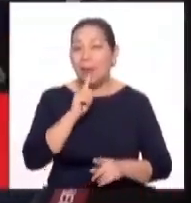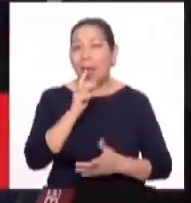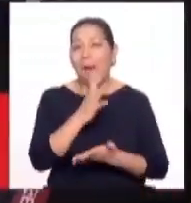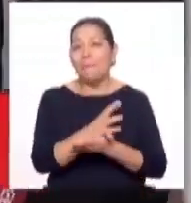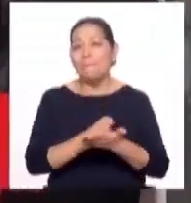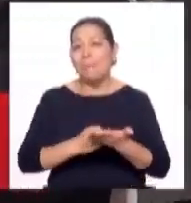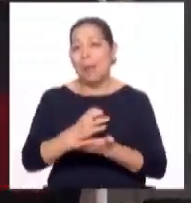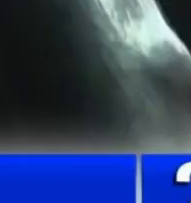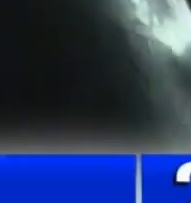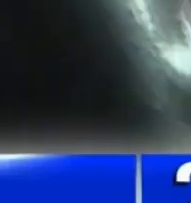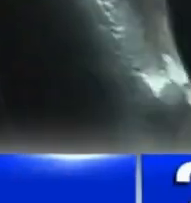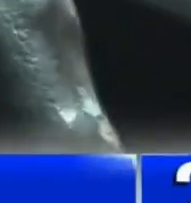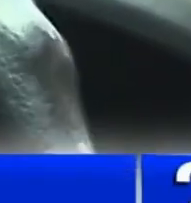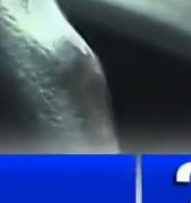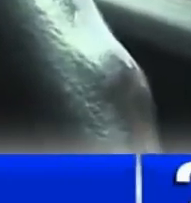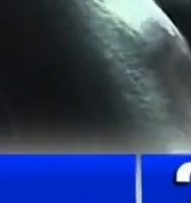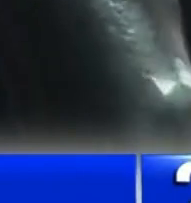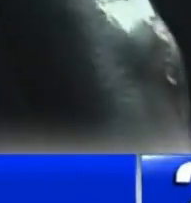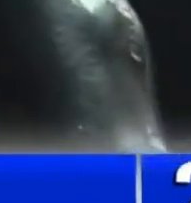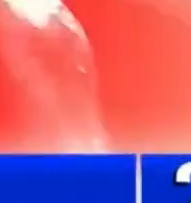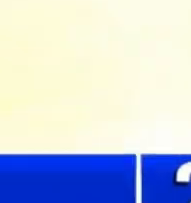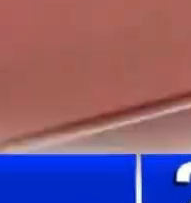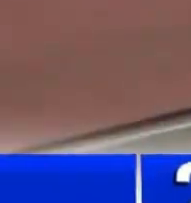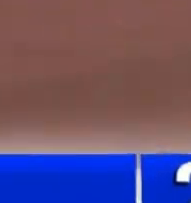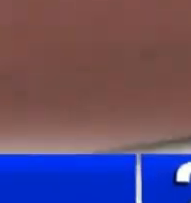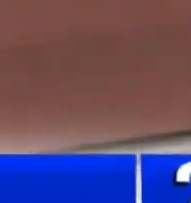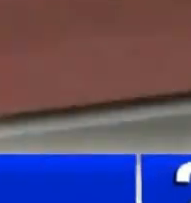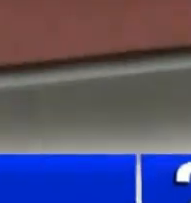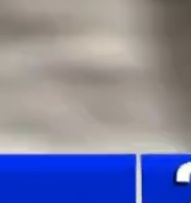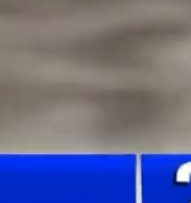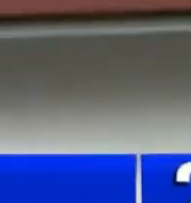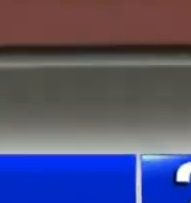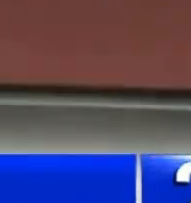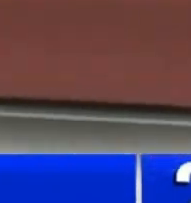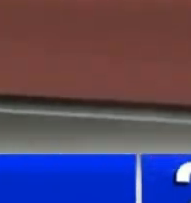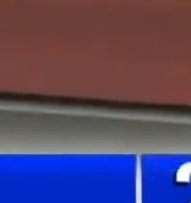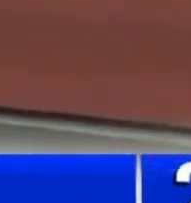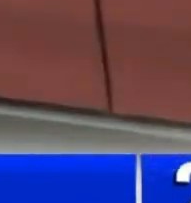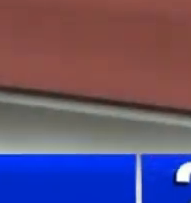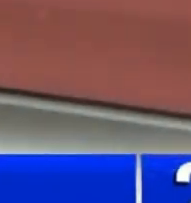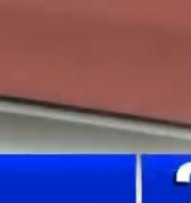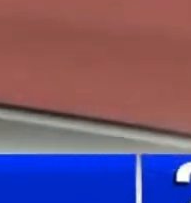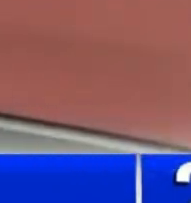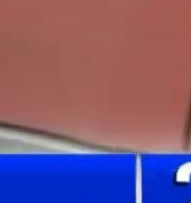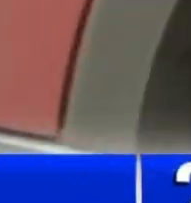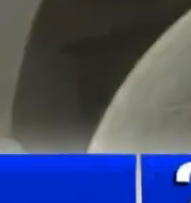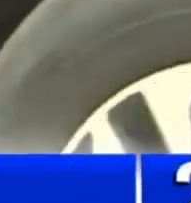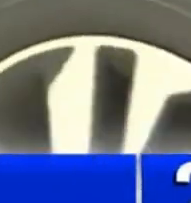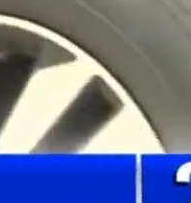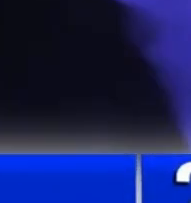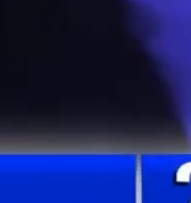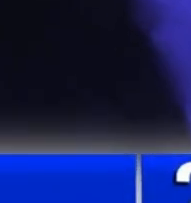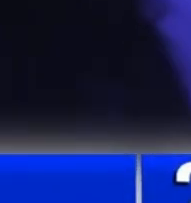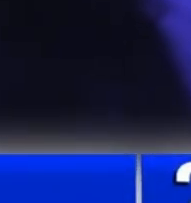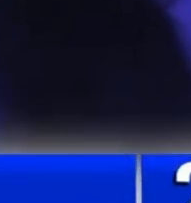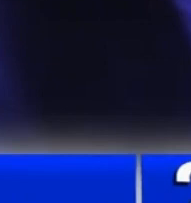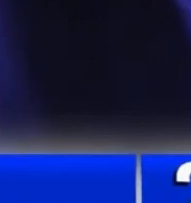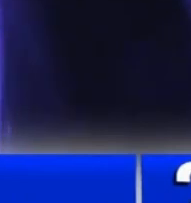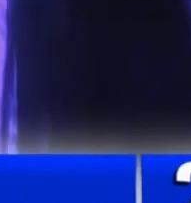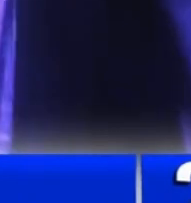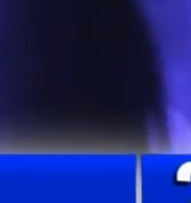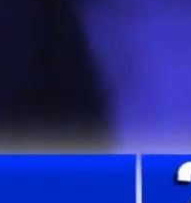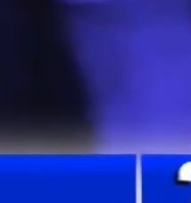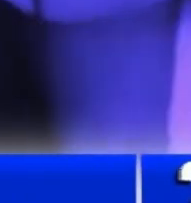25 l Maye 24 ica 9 piura 9 cusco 9 cajamarca 9